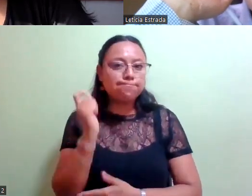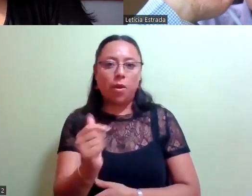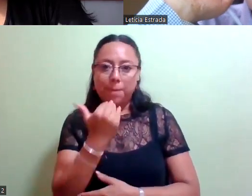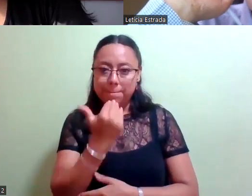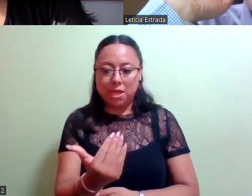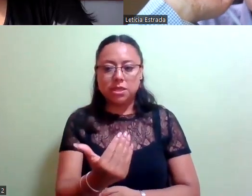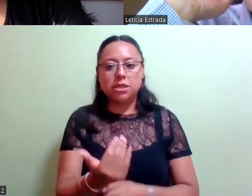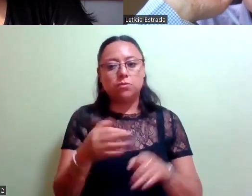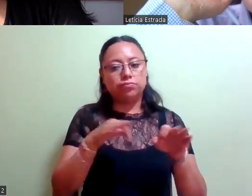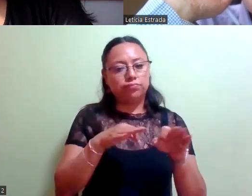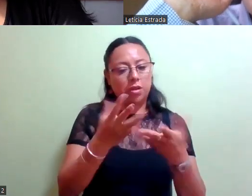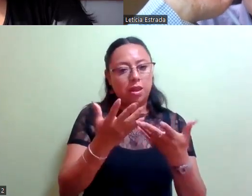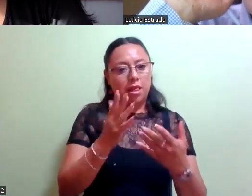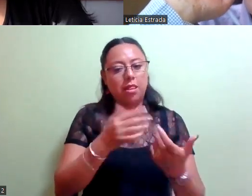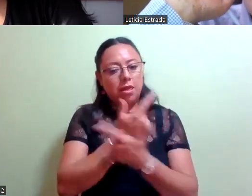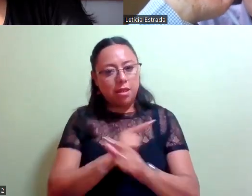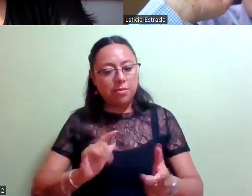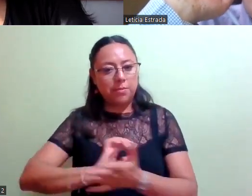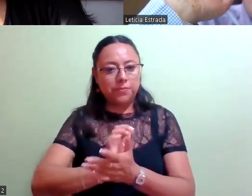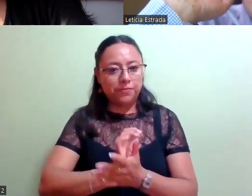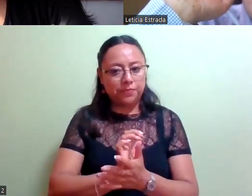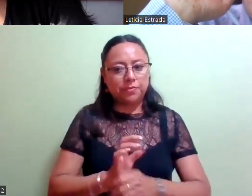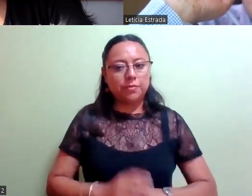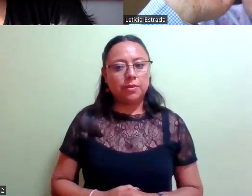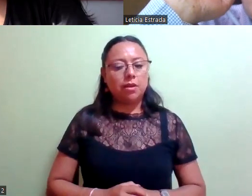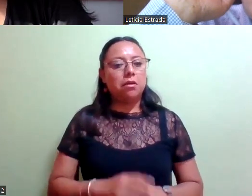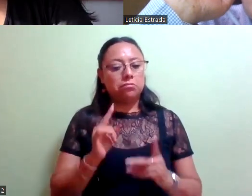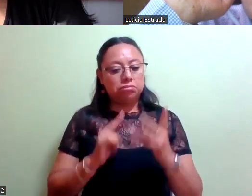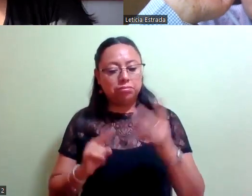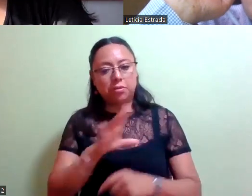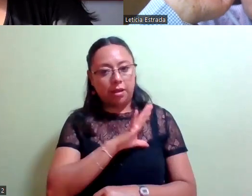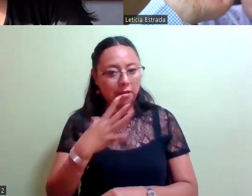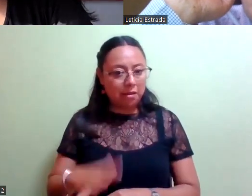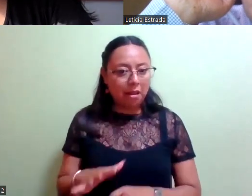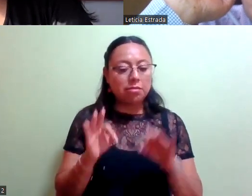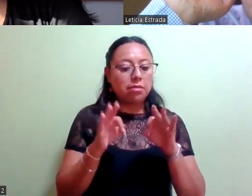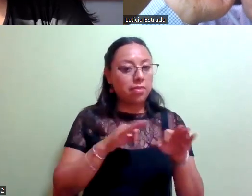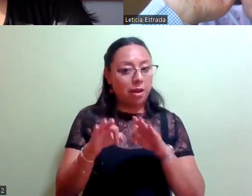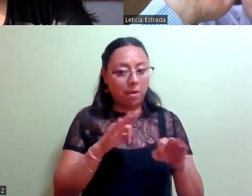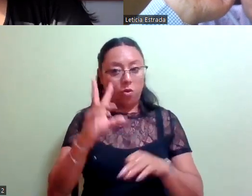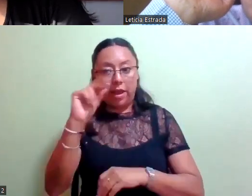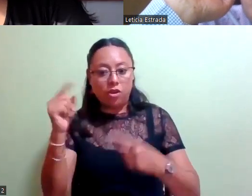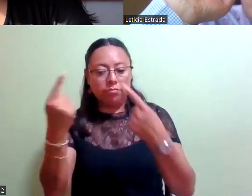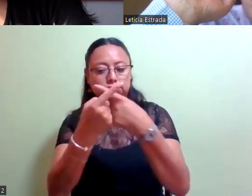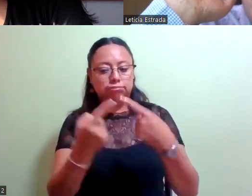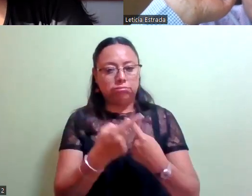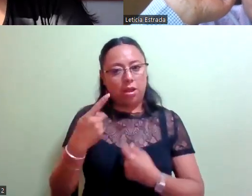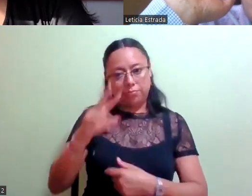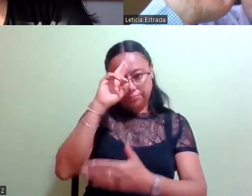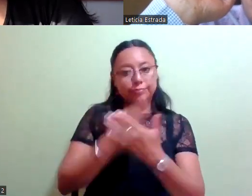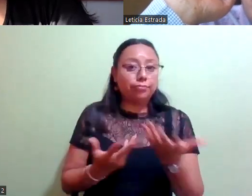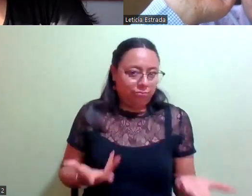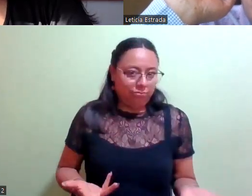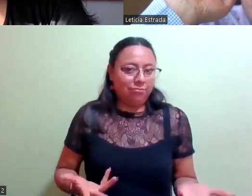un trato libre de discriminación, condiciones generales de trabajo que no sean contrarias a su dignidad humana